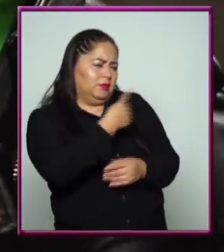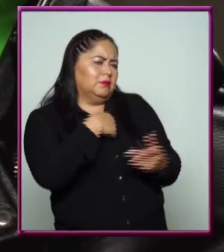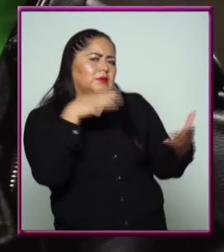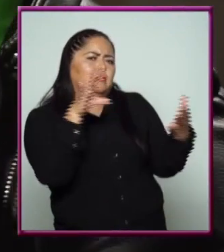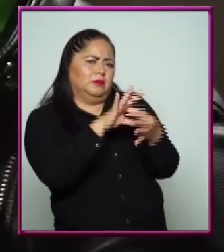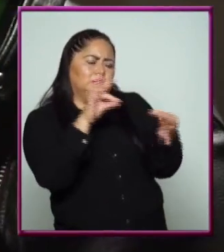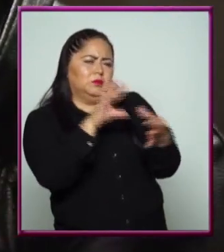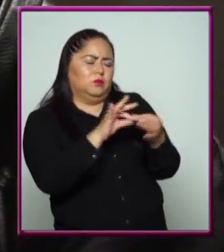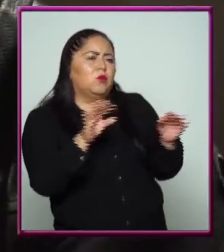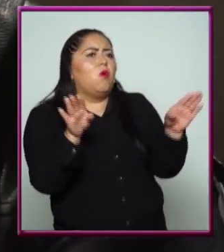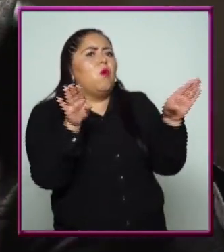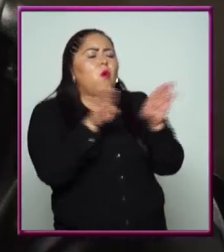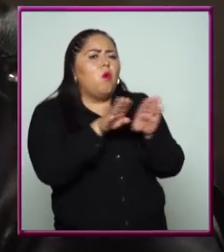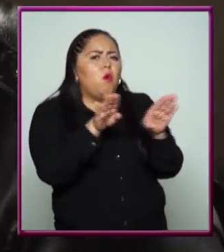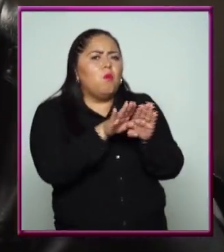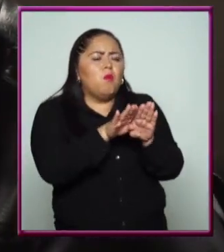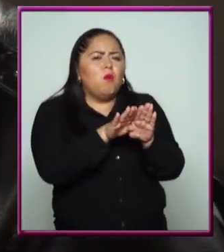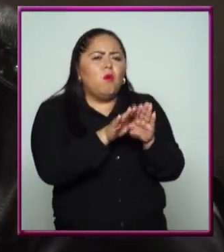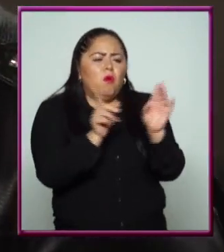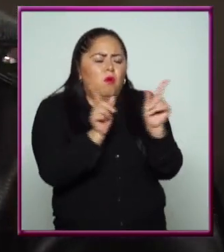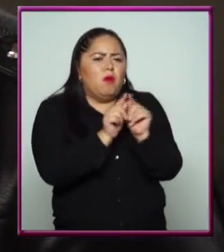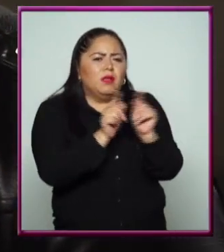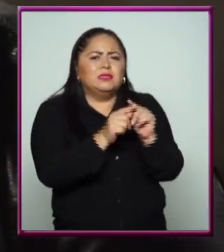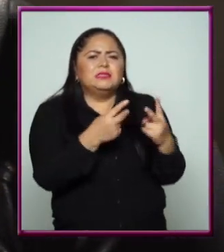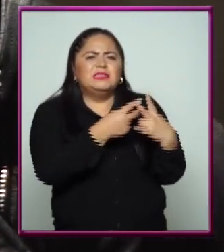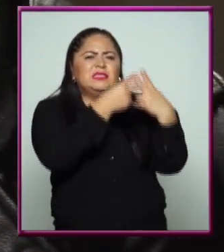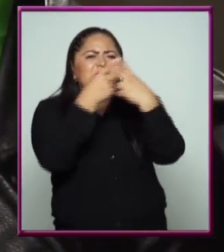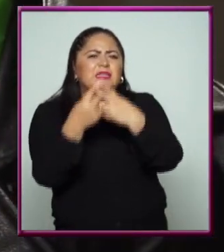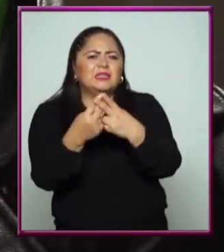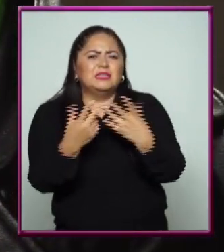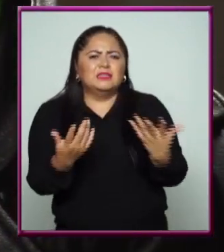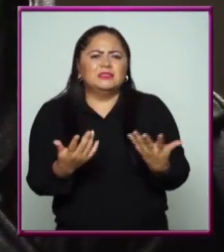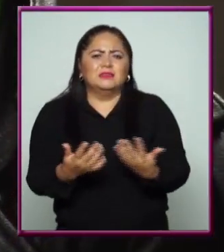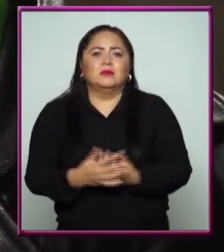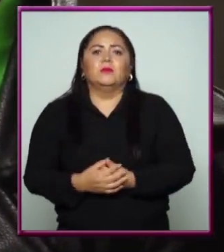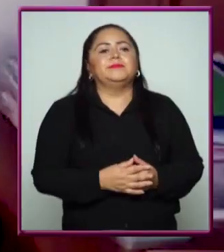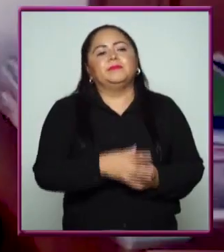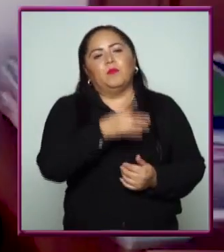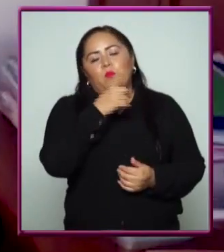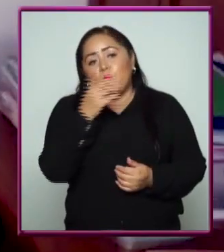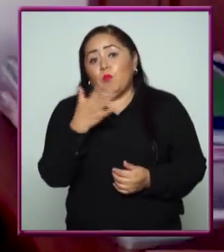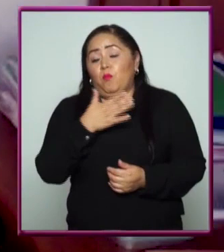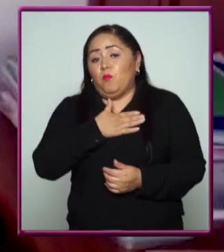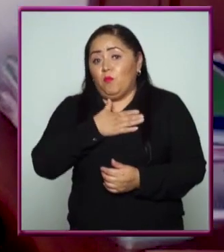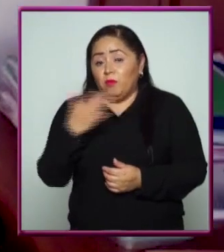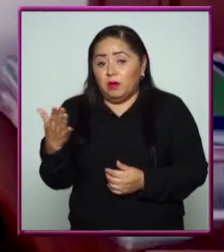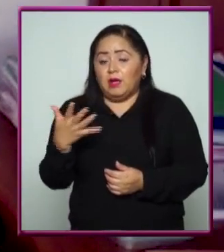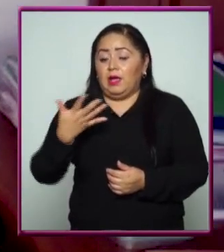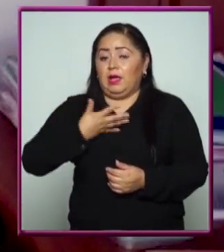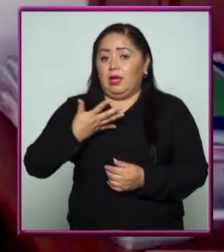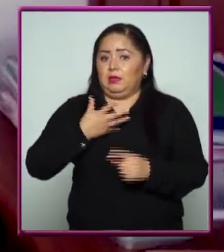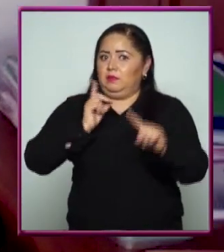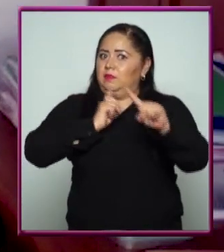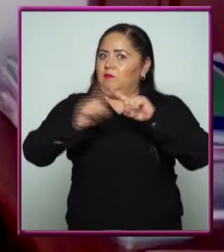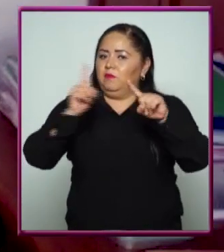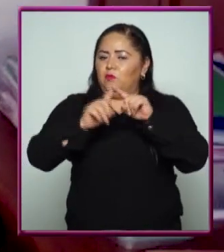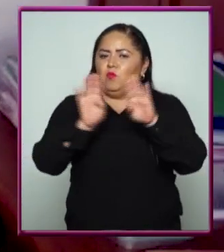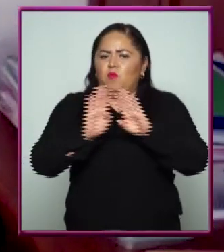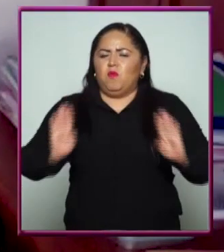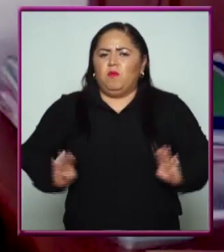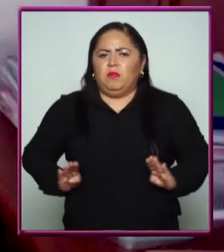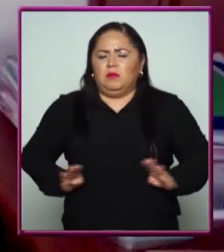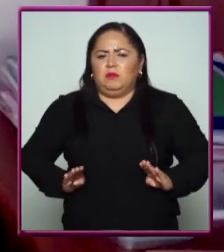explicar cómo se clasifican las estrellas? Bueno, hay varias